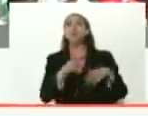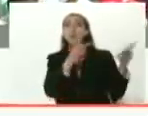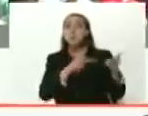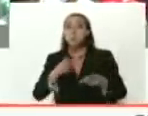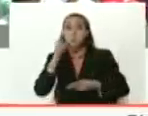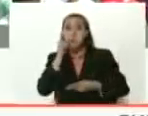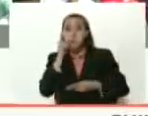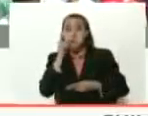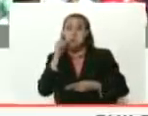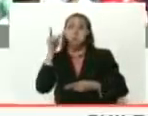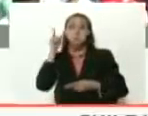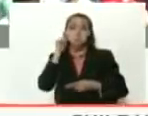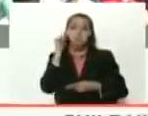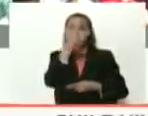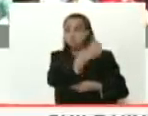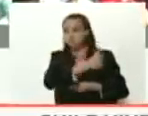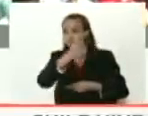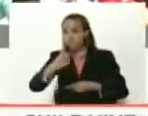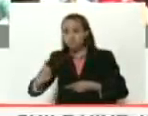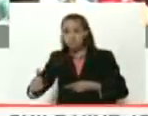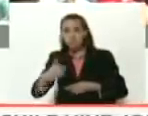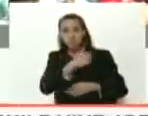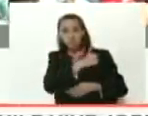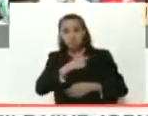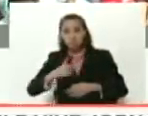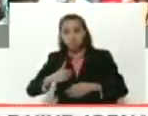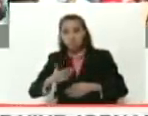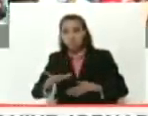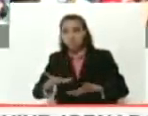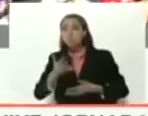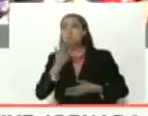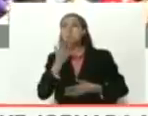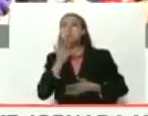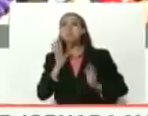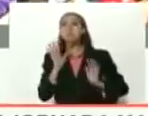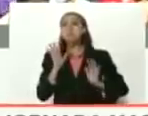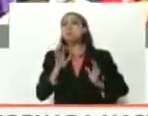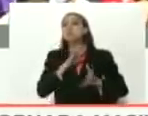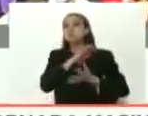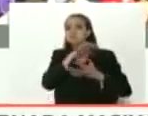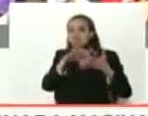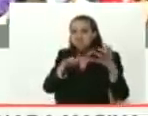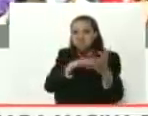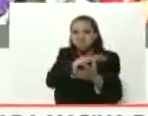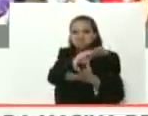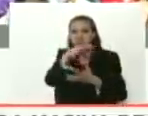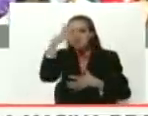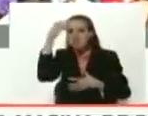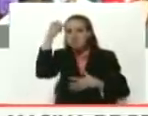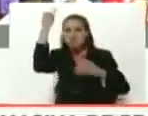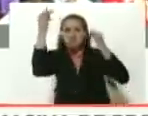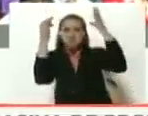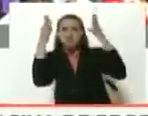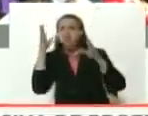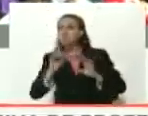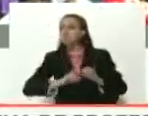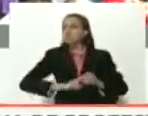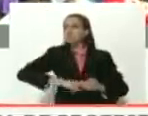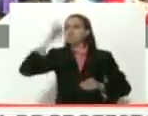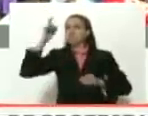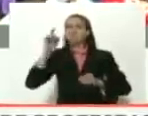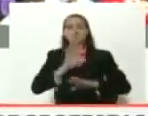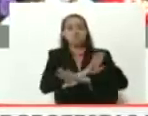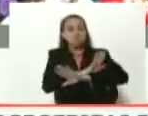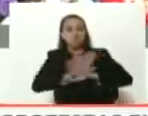compañeros y compañeras que todavía tienen ese pequeño complejo escondido por ahí, que se lo saquen del